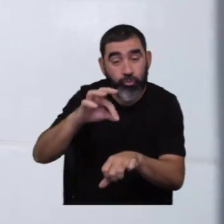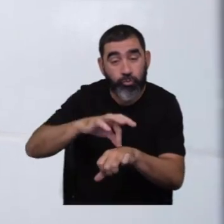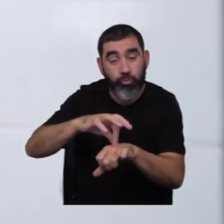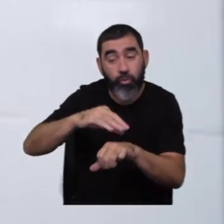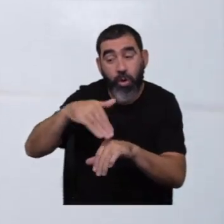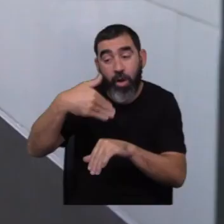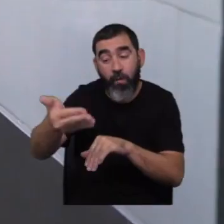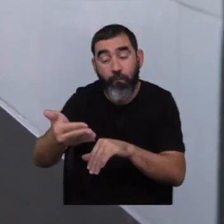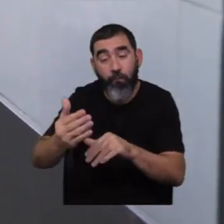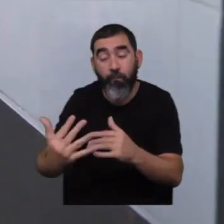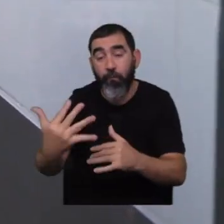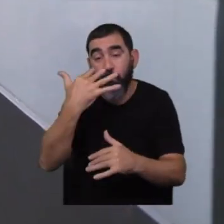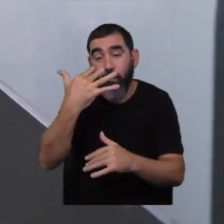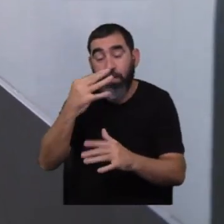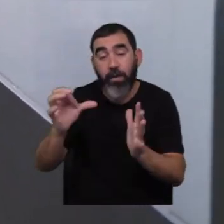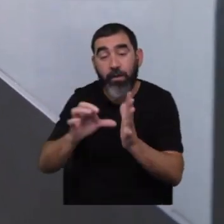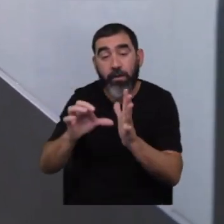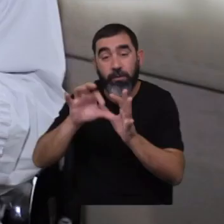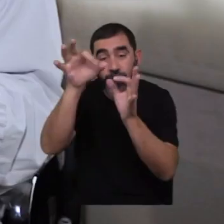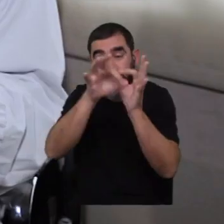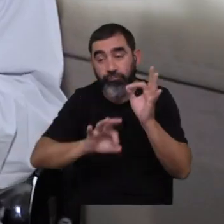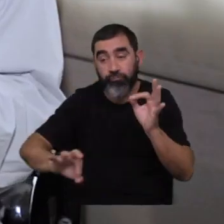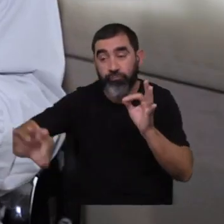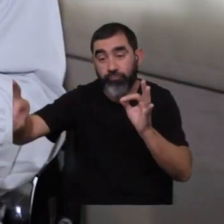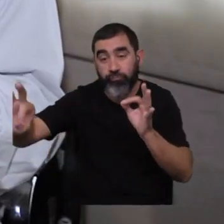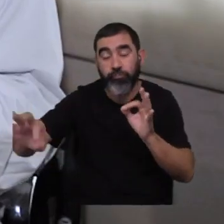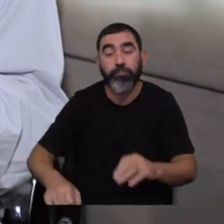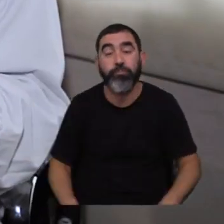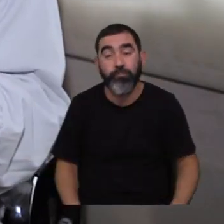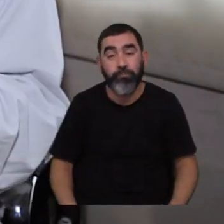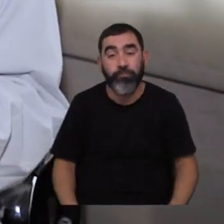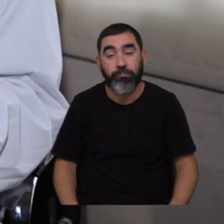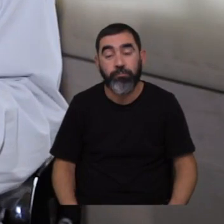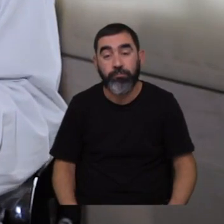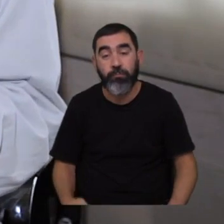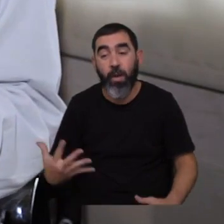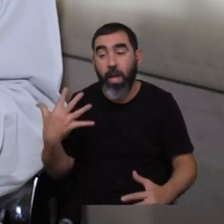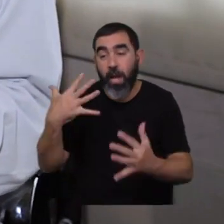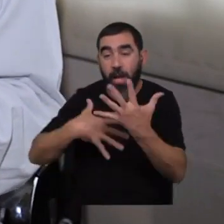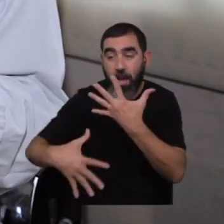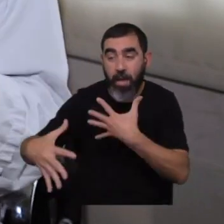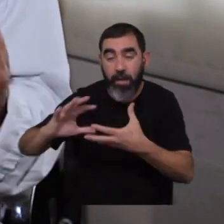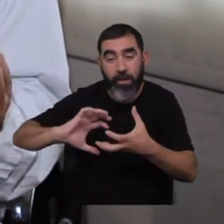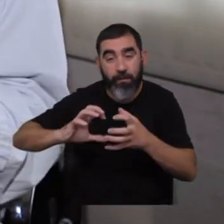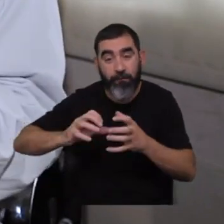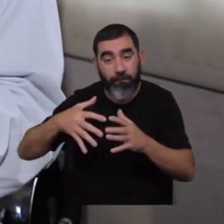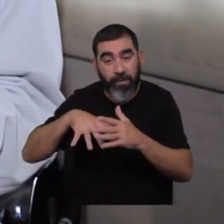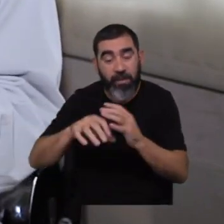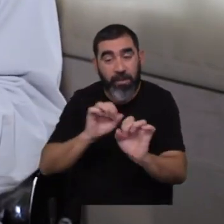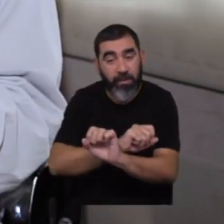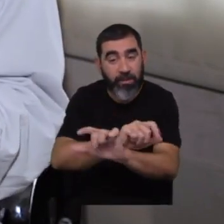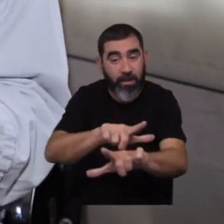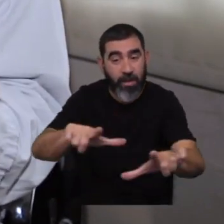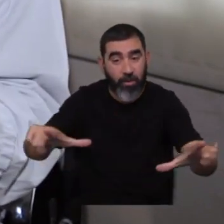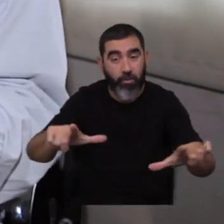área operatoria. A través de un sistema de body exhaust sale todo el aire y entra el aire ultrafiltrado, y eso se hace